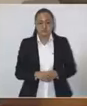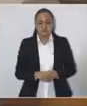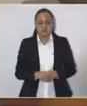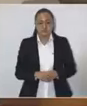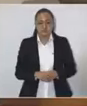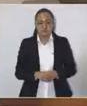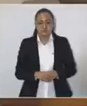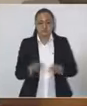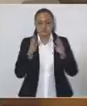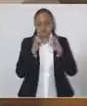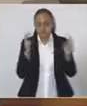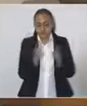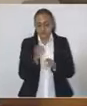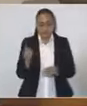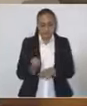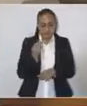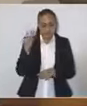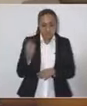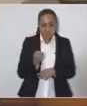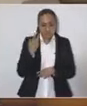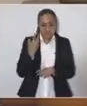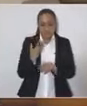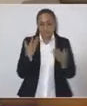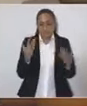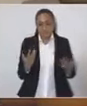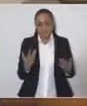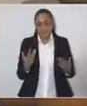Esas reuniones, asambleas